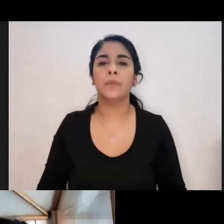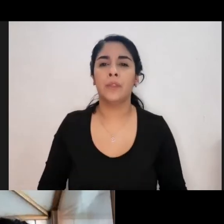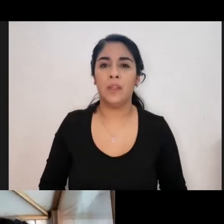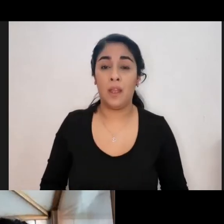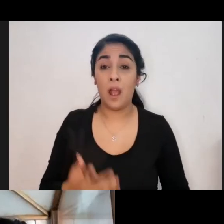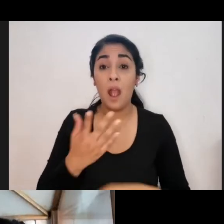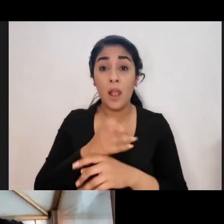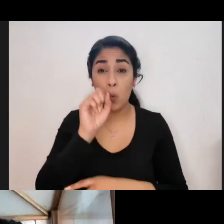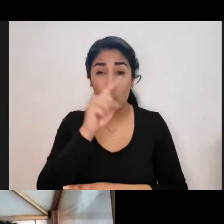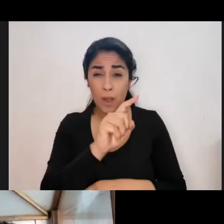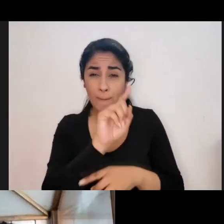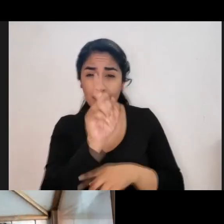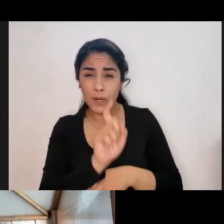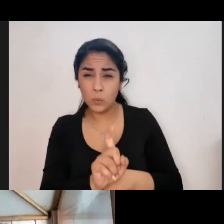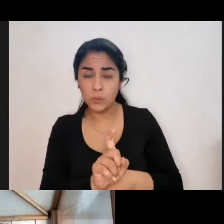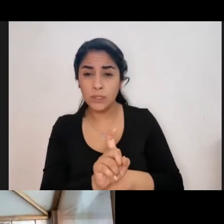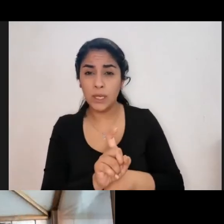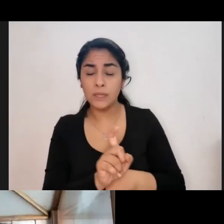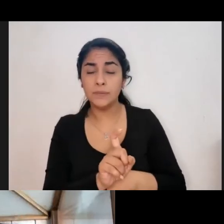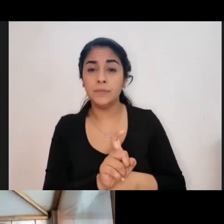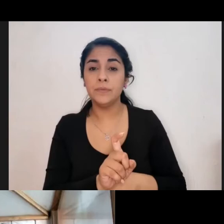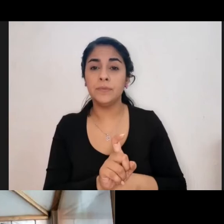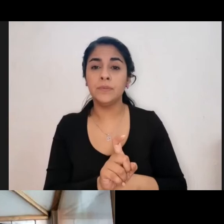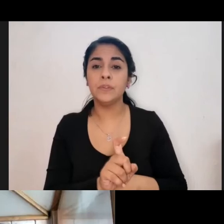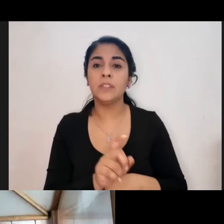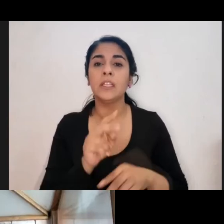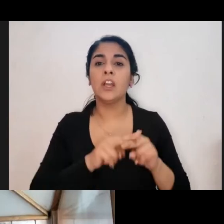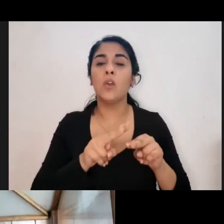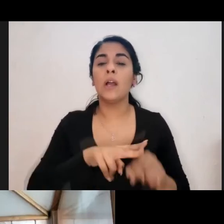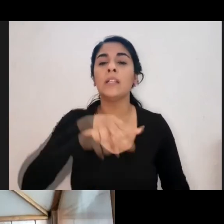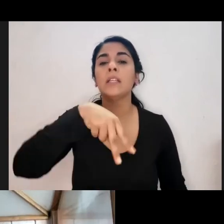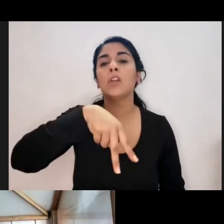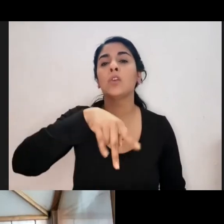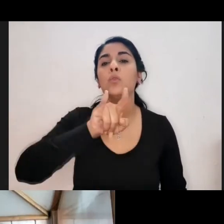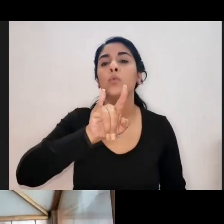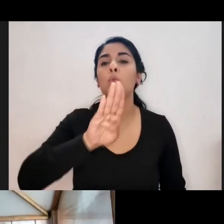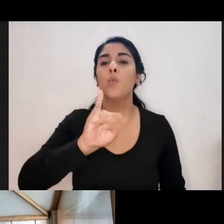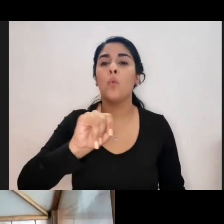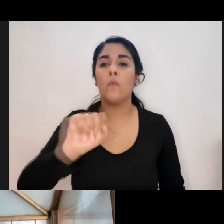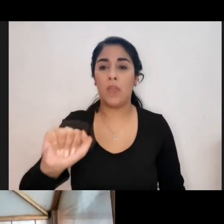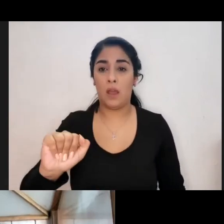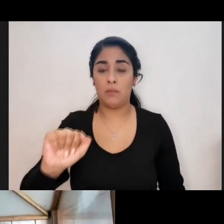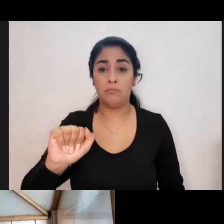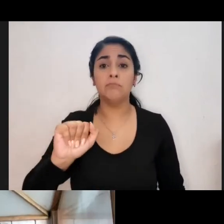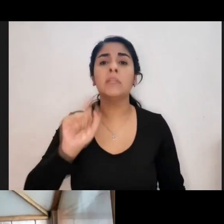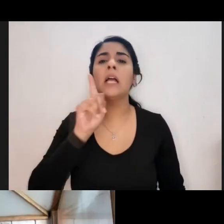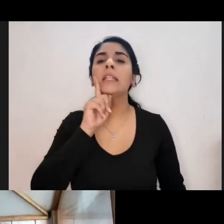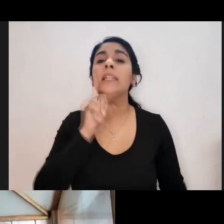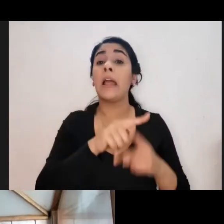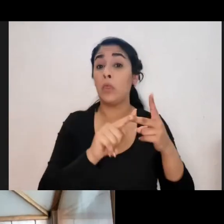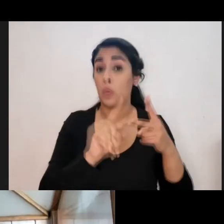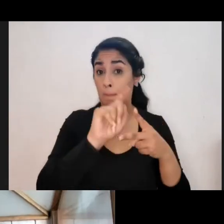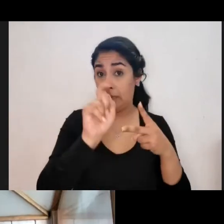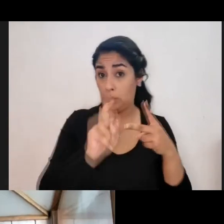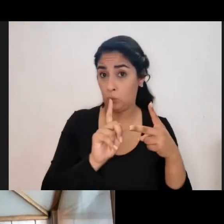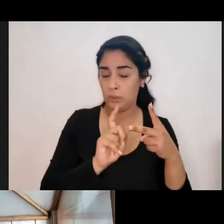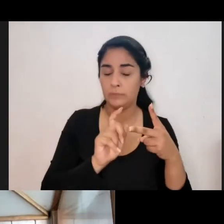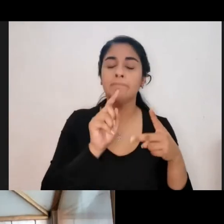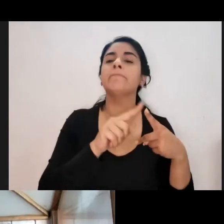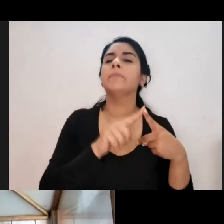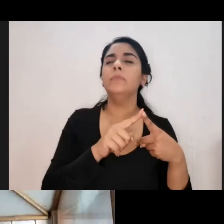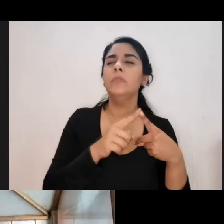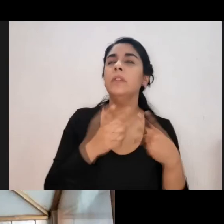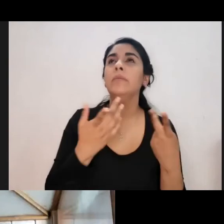pregunta que hace Nubia Contador. Tiene dos preguntas ella. ¿De qué depende